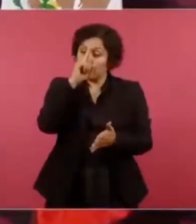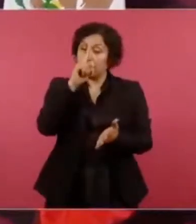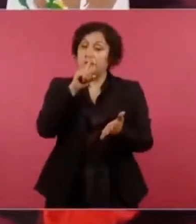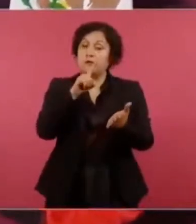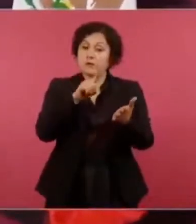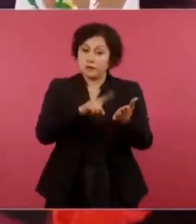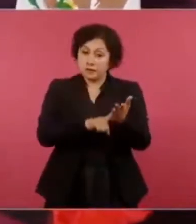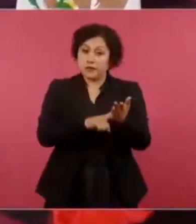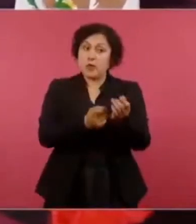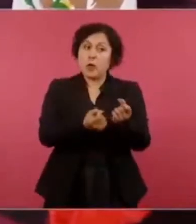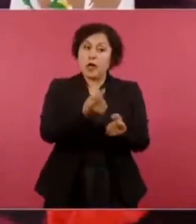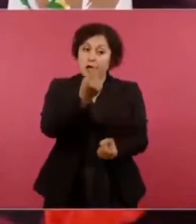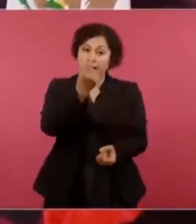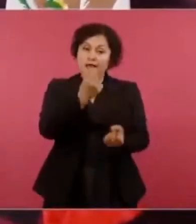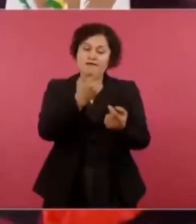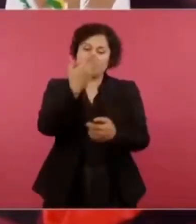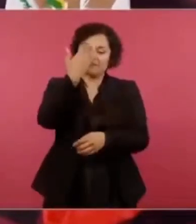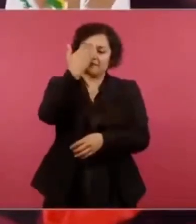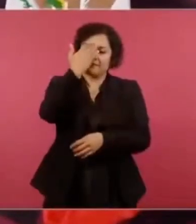¿Qué